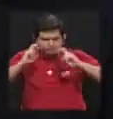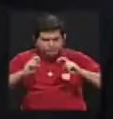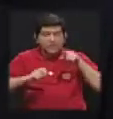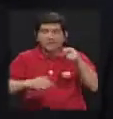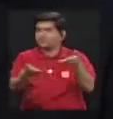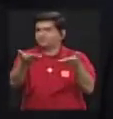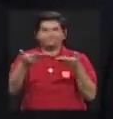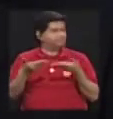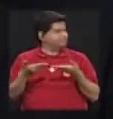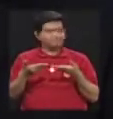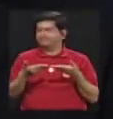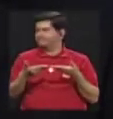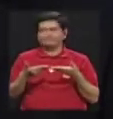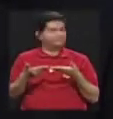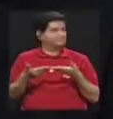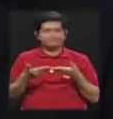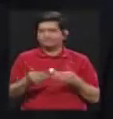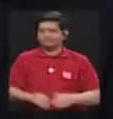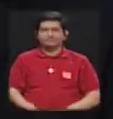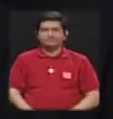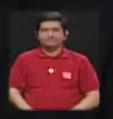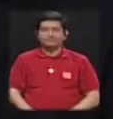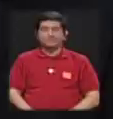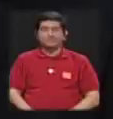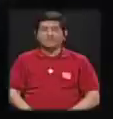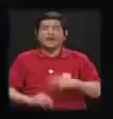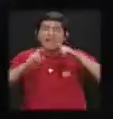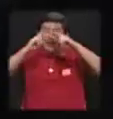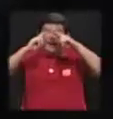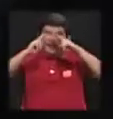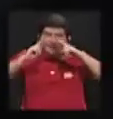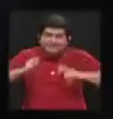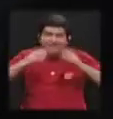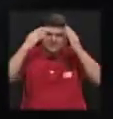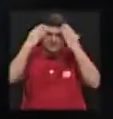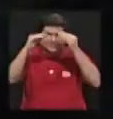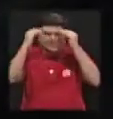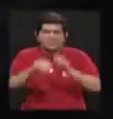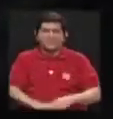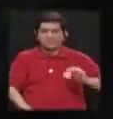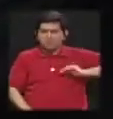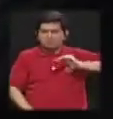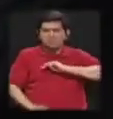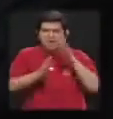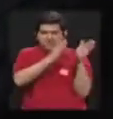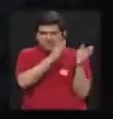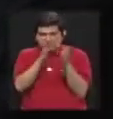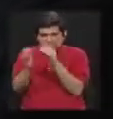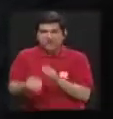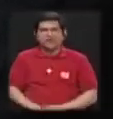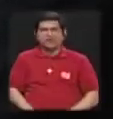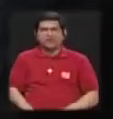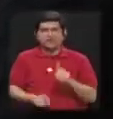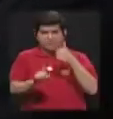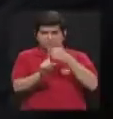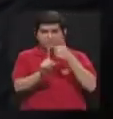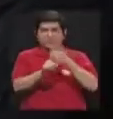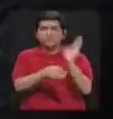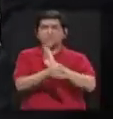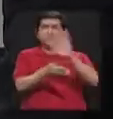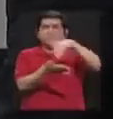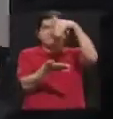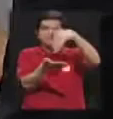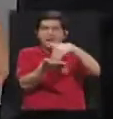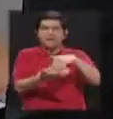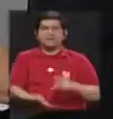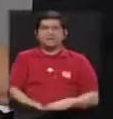me ha entregado. Uh-huh. Y es en el análisis de la información de Mideplan, del mismo Banco Central y